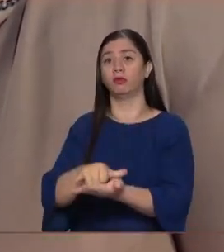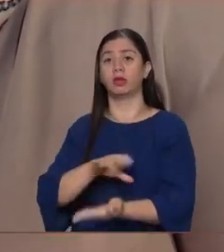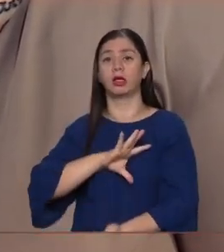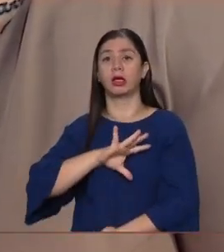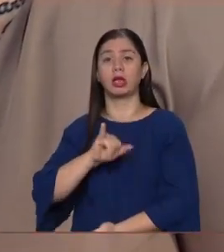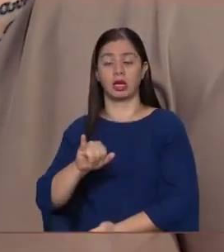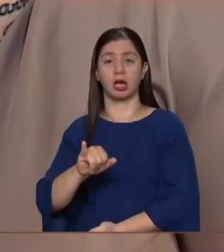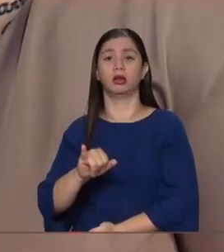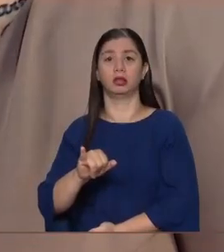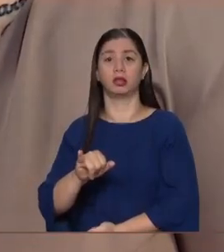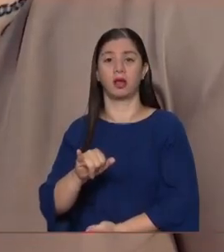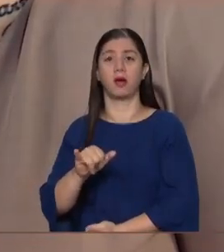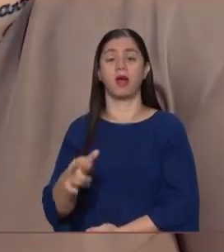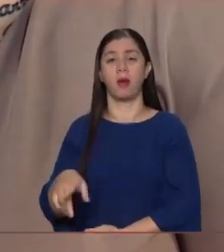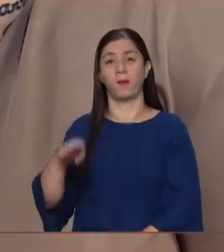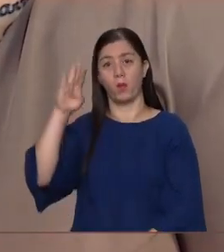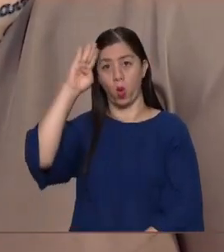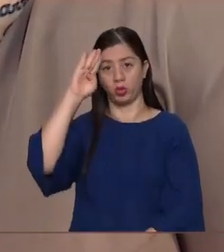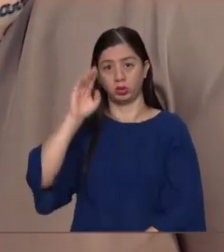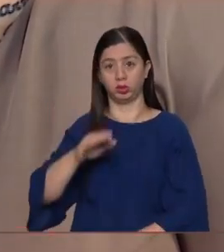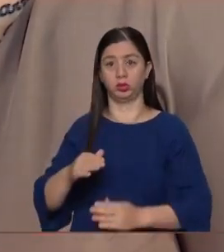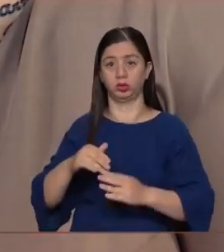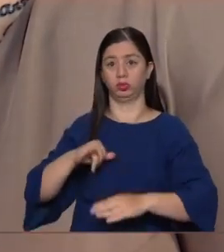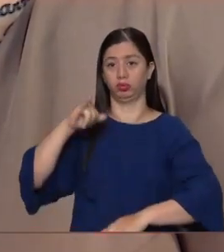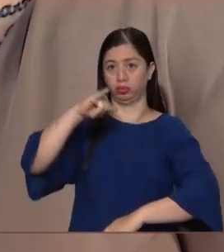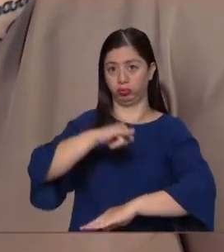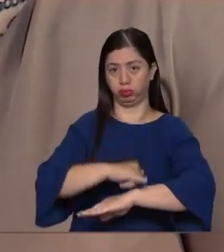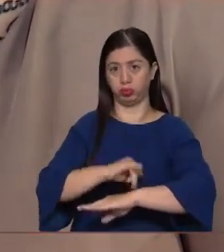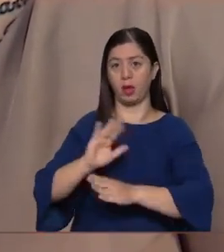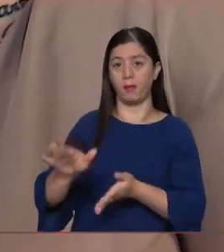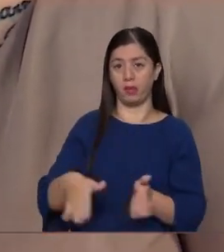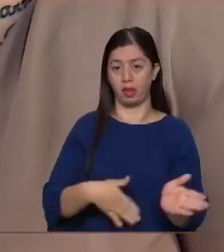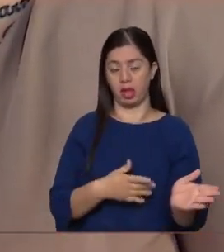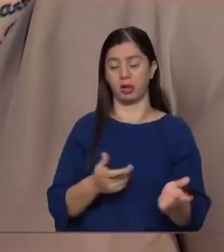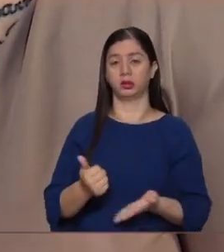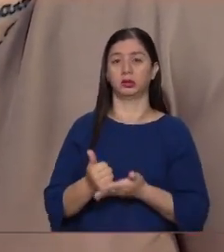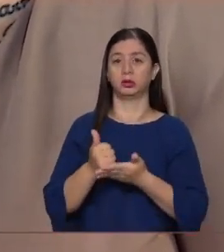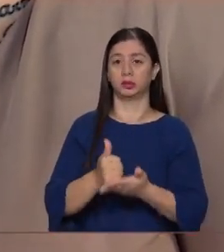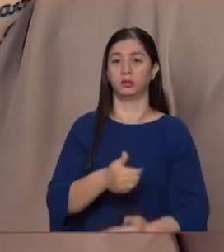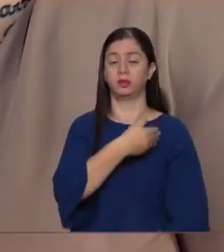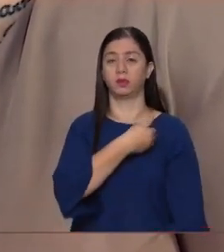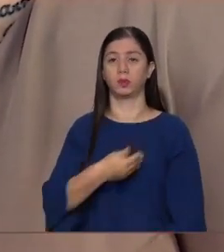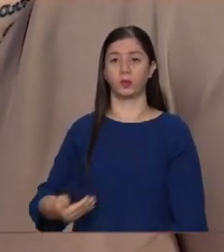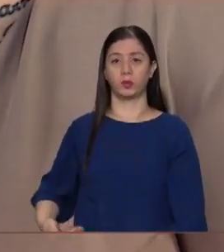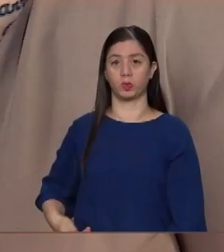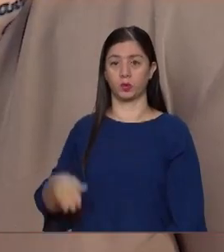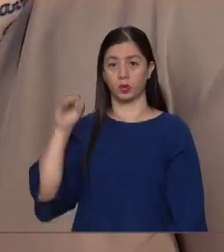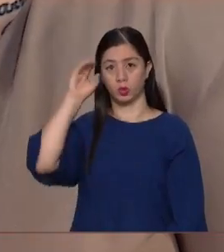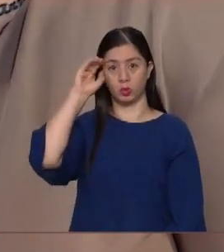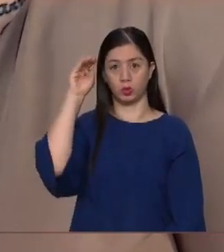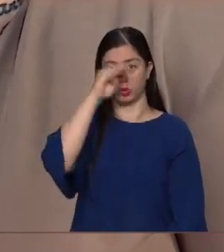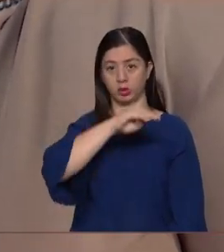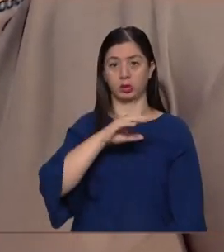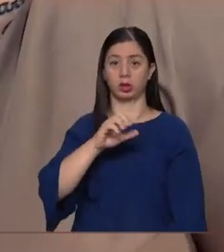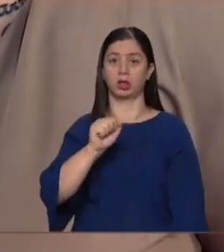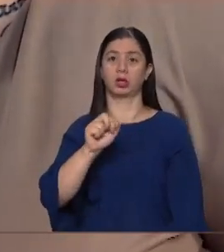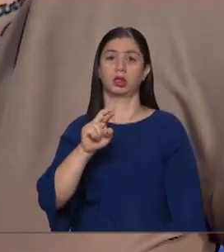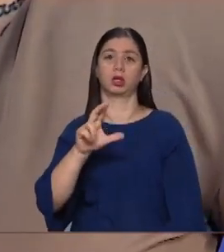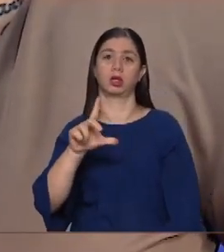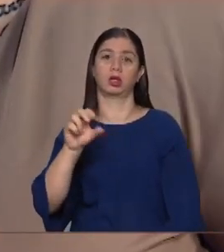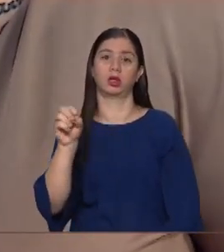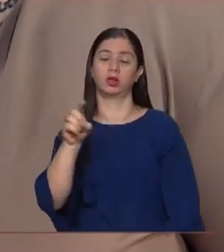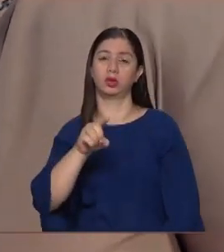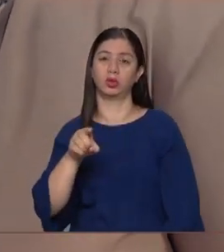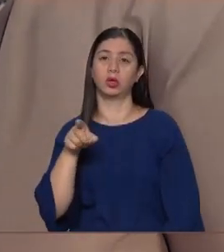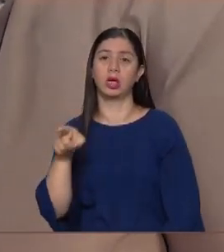avión precisamente de la Fuerza Aérea Colombiana a propósito del plan de contingencia anunciado por el presidente Gustavo Petro. Carlos Gutiérrez está en el